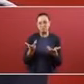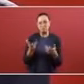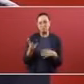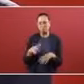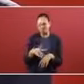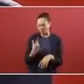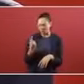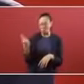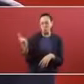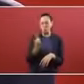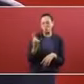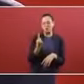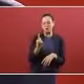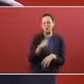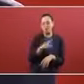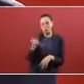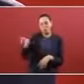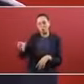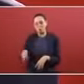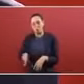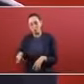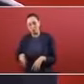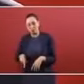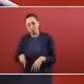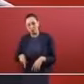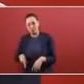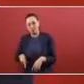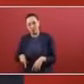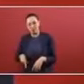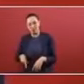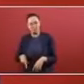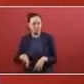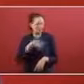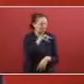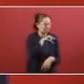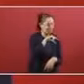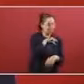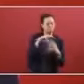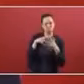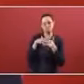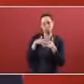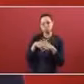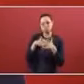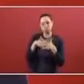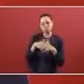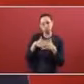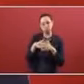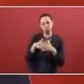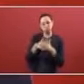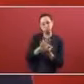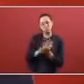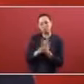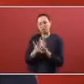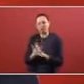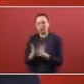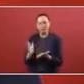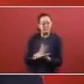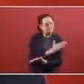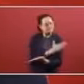mezcolanza entre poder público y poder privado, o sea, no había